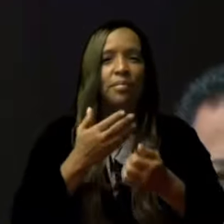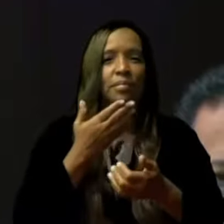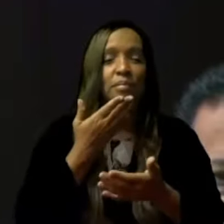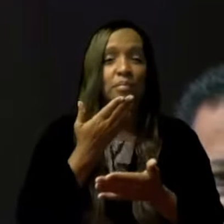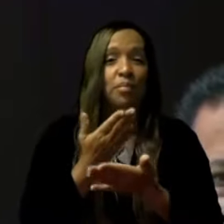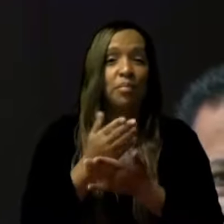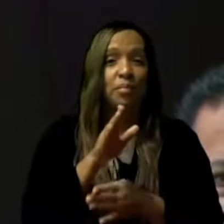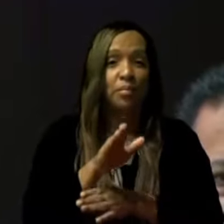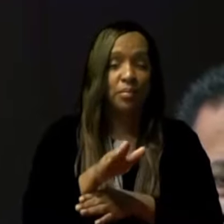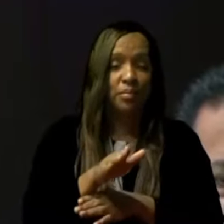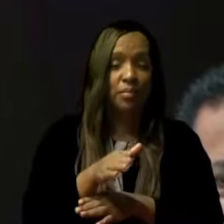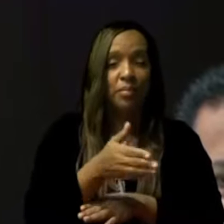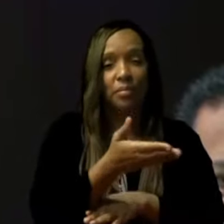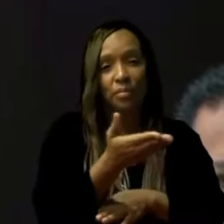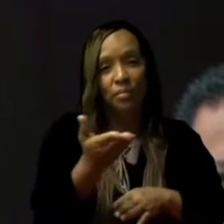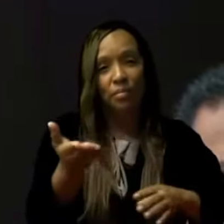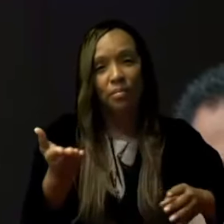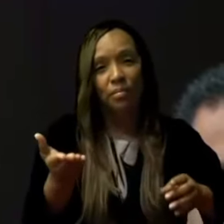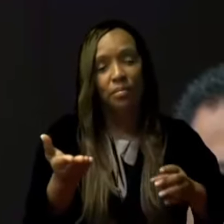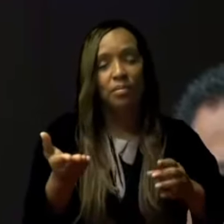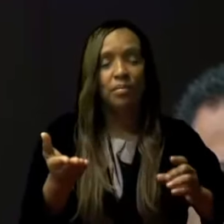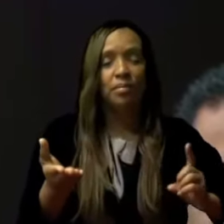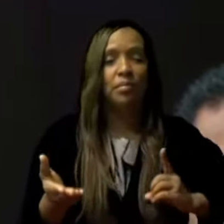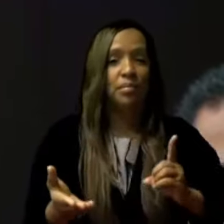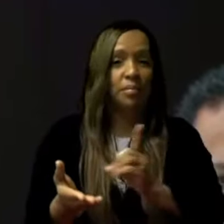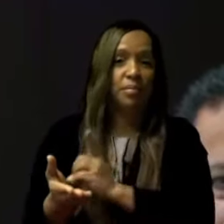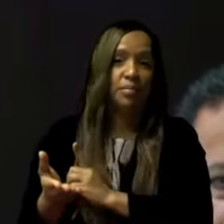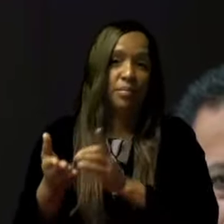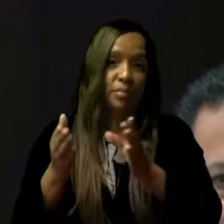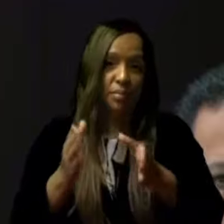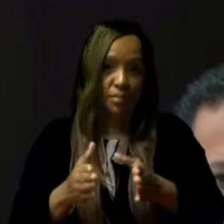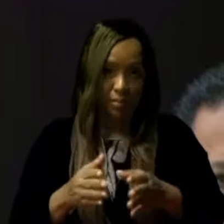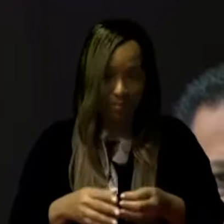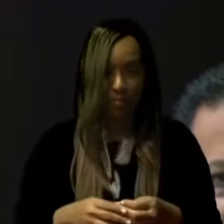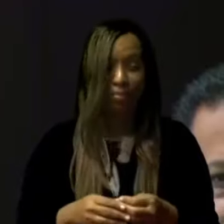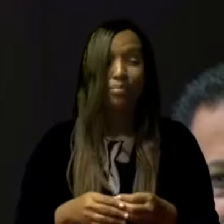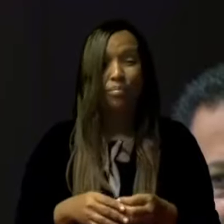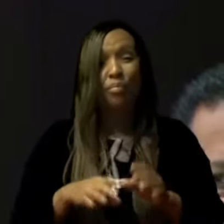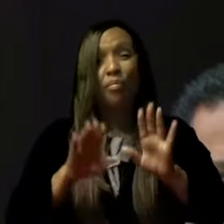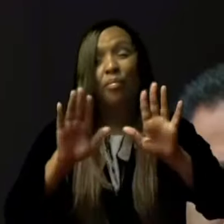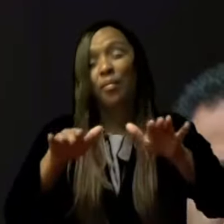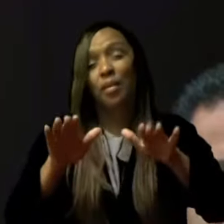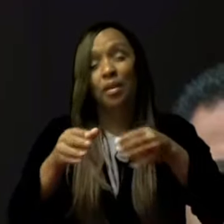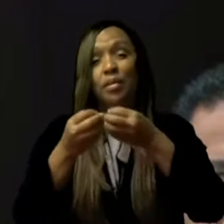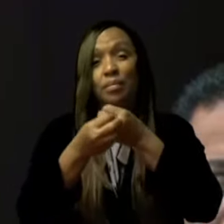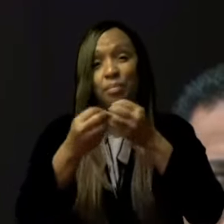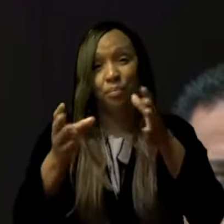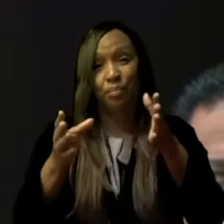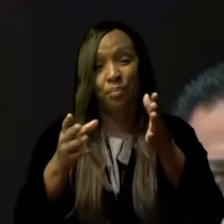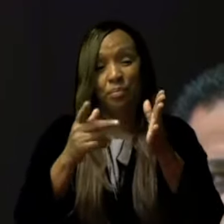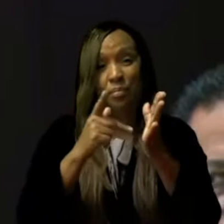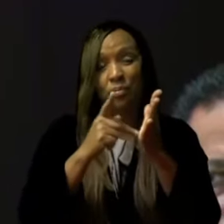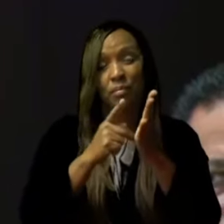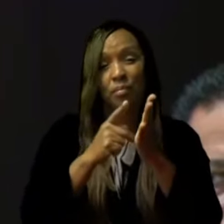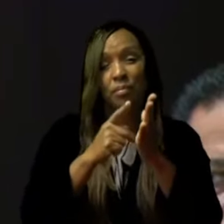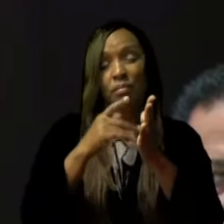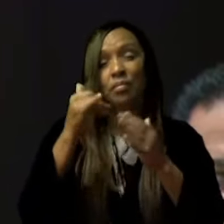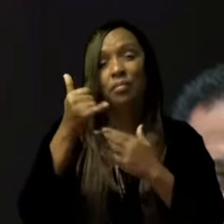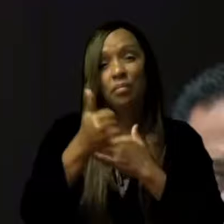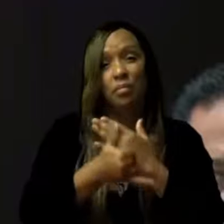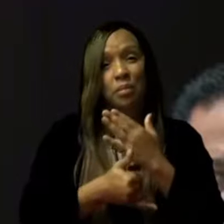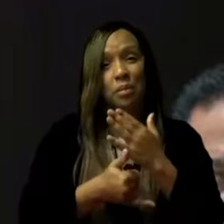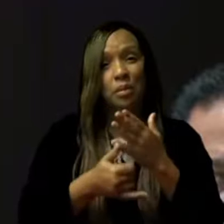aquí en la Cámara de Diputados, y es el que el Distrito Municipal de La Caleta sea elevado a municipio.